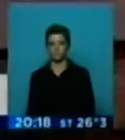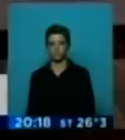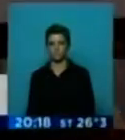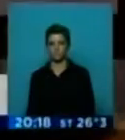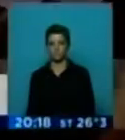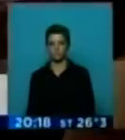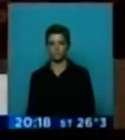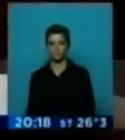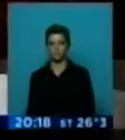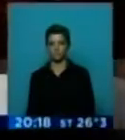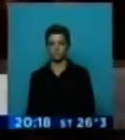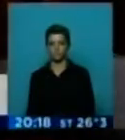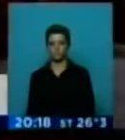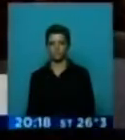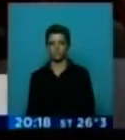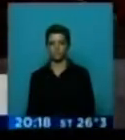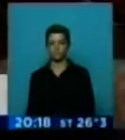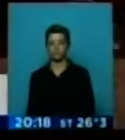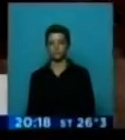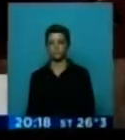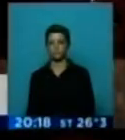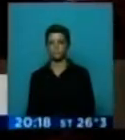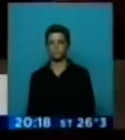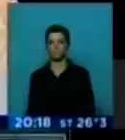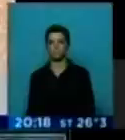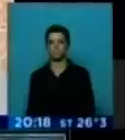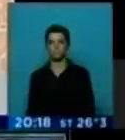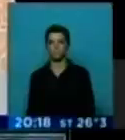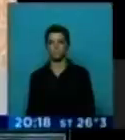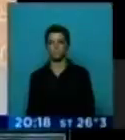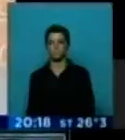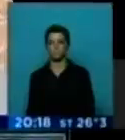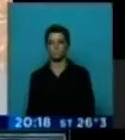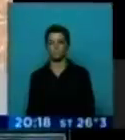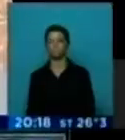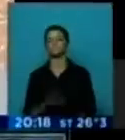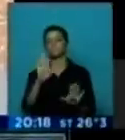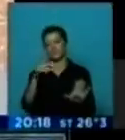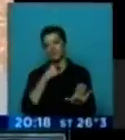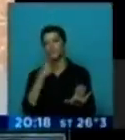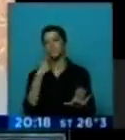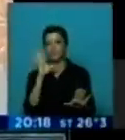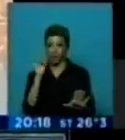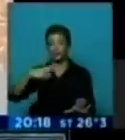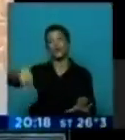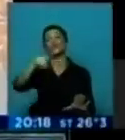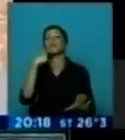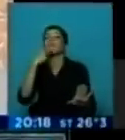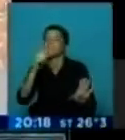Quiero decir. decir algo respecto de eso que dicen